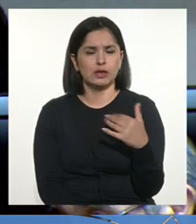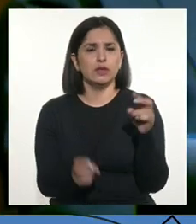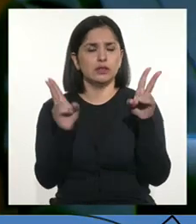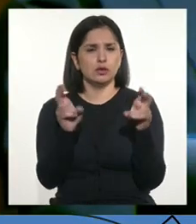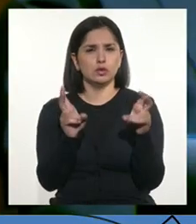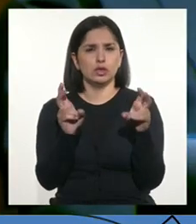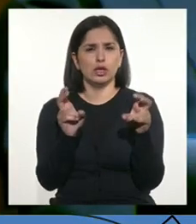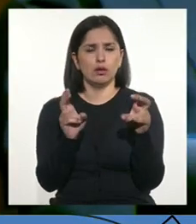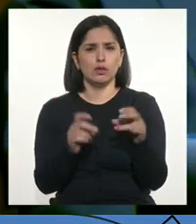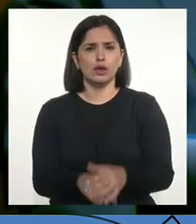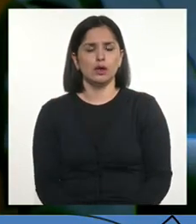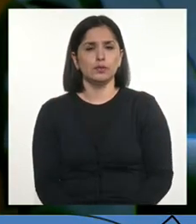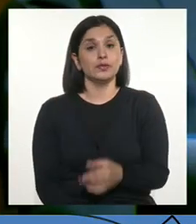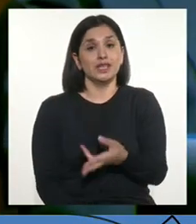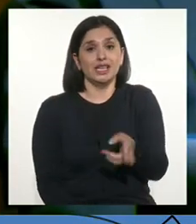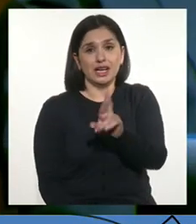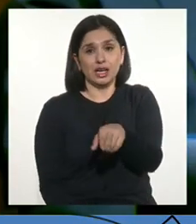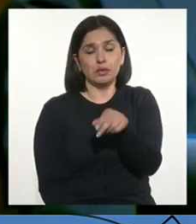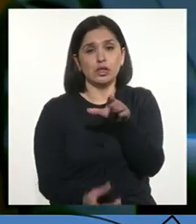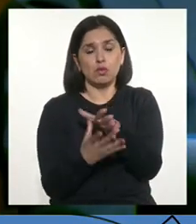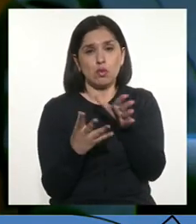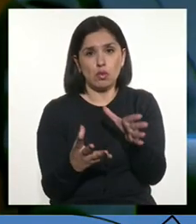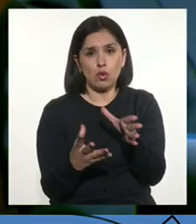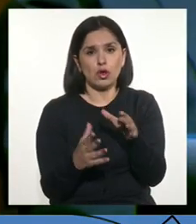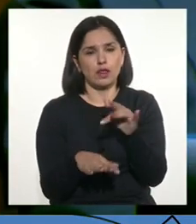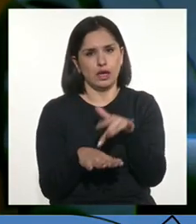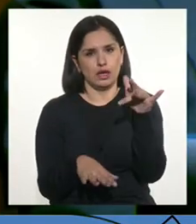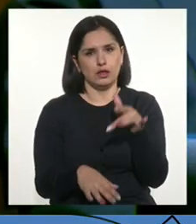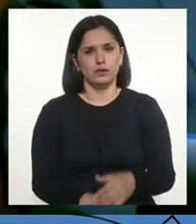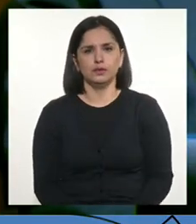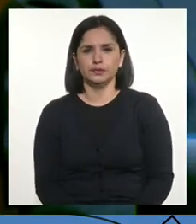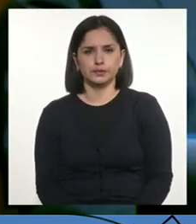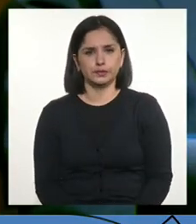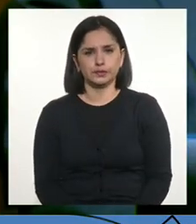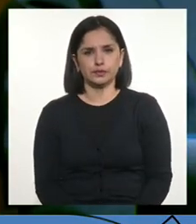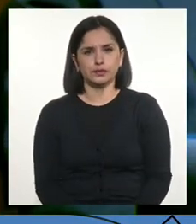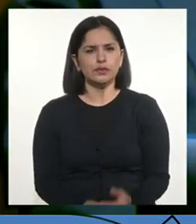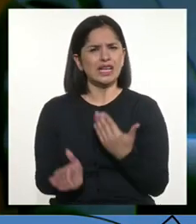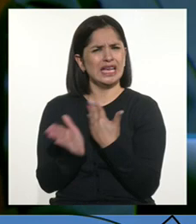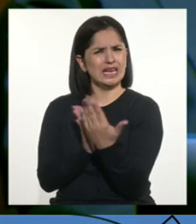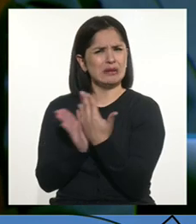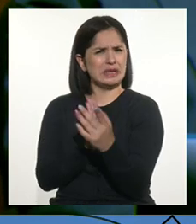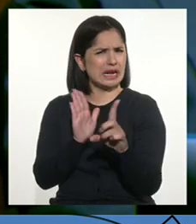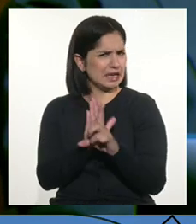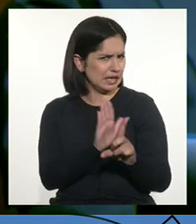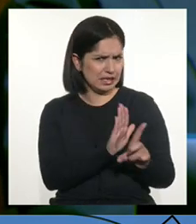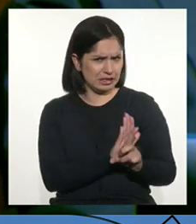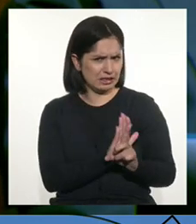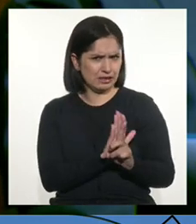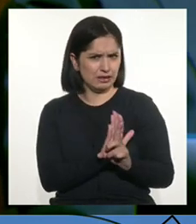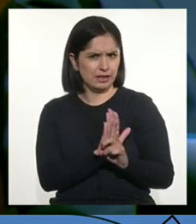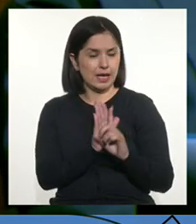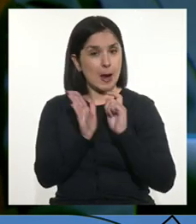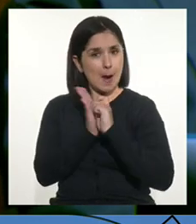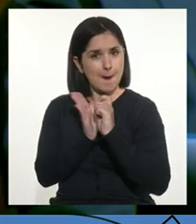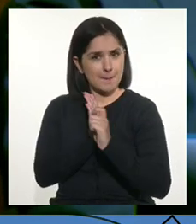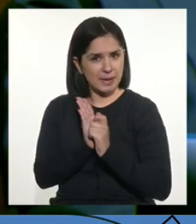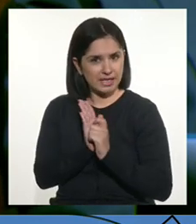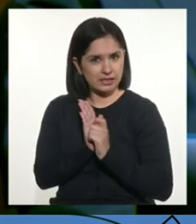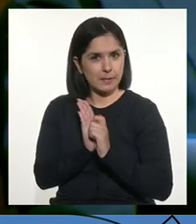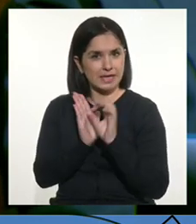tema que como lo vuelvo a decir es delicadísimo derogar leyes de manera expresa es un